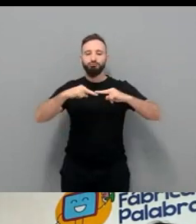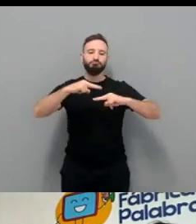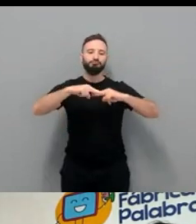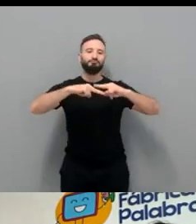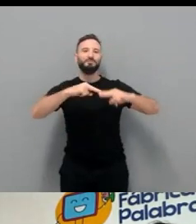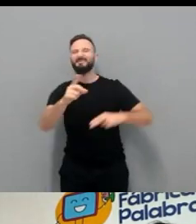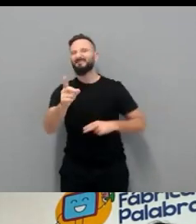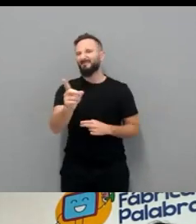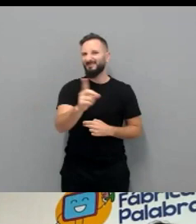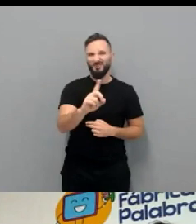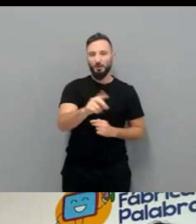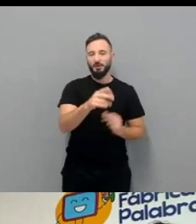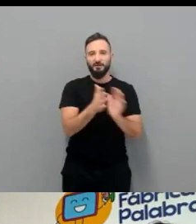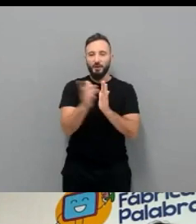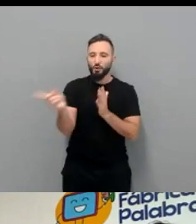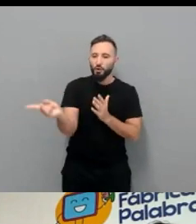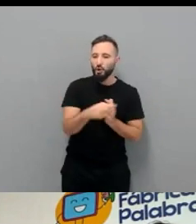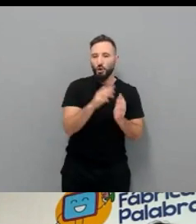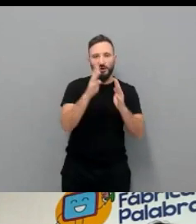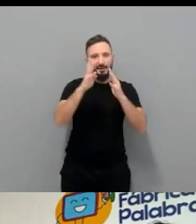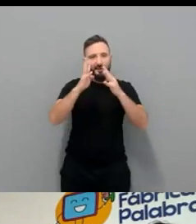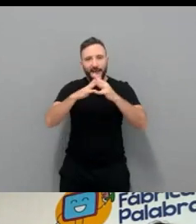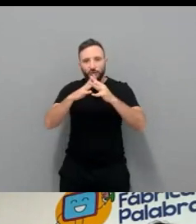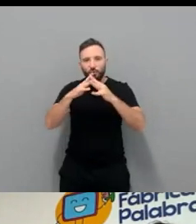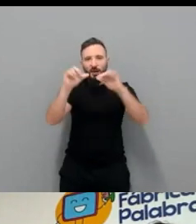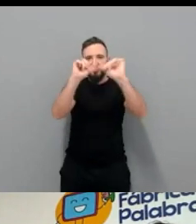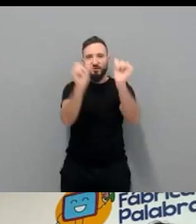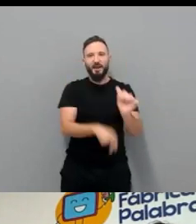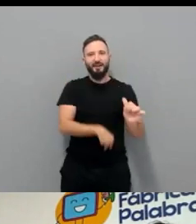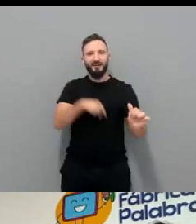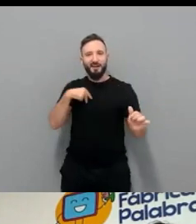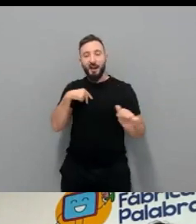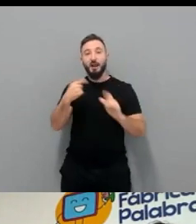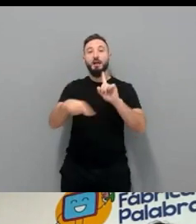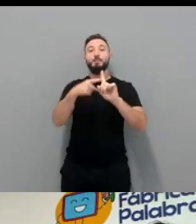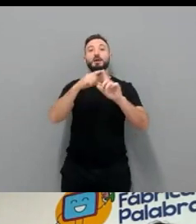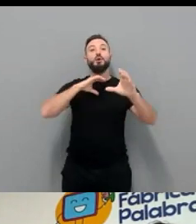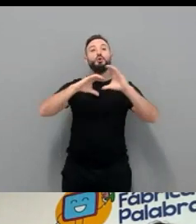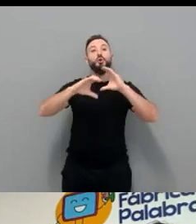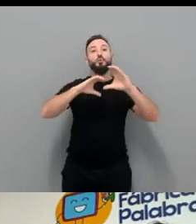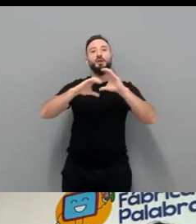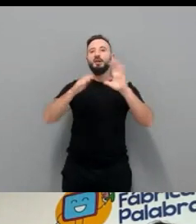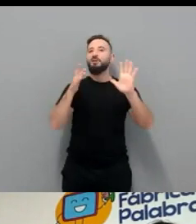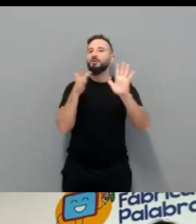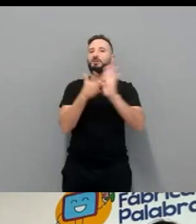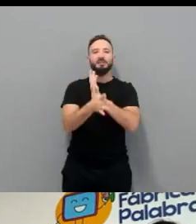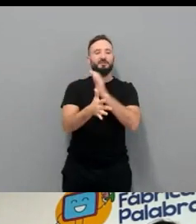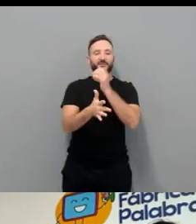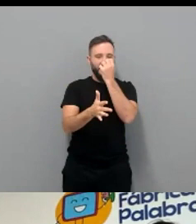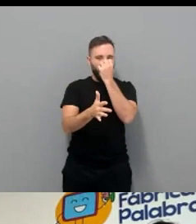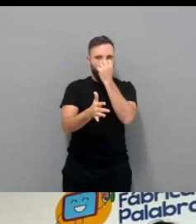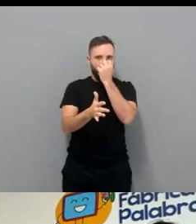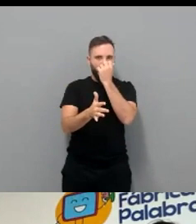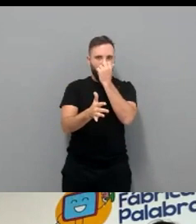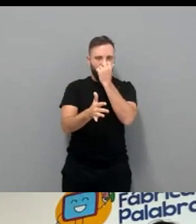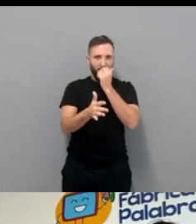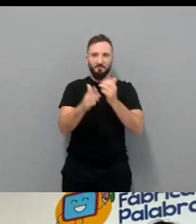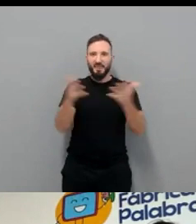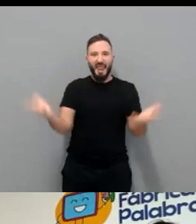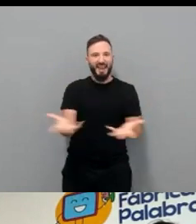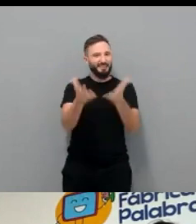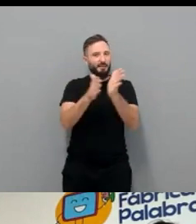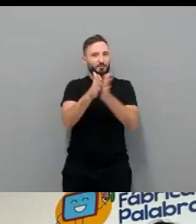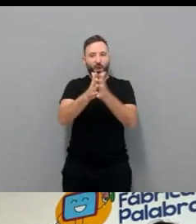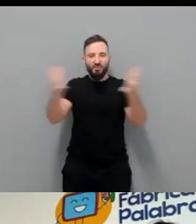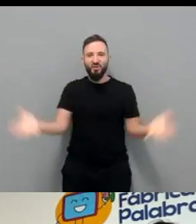que estimular todo de forma global y la comunicación es una parte de esa estimulación, no solo